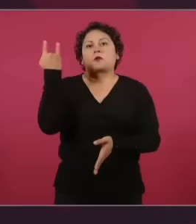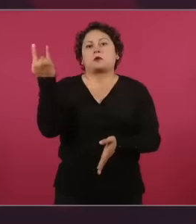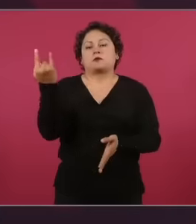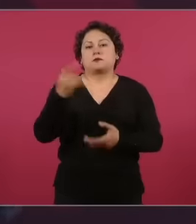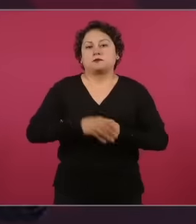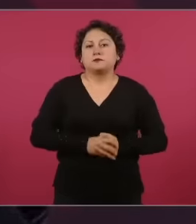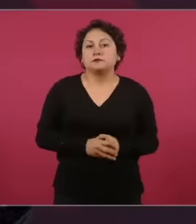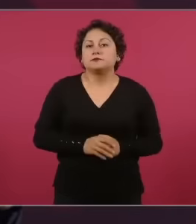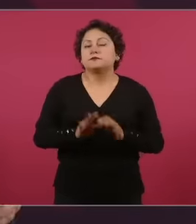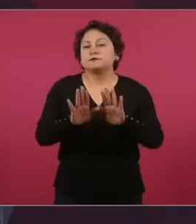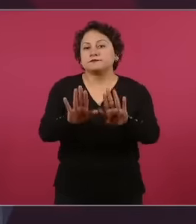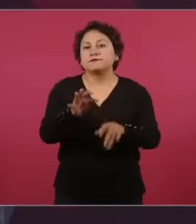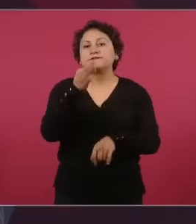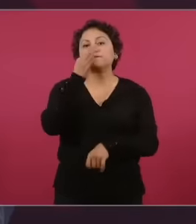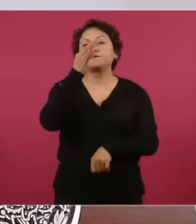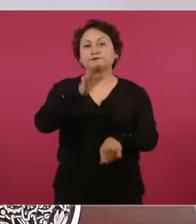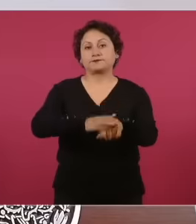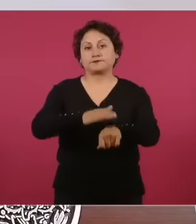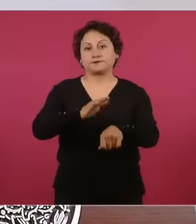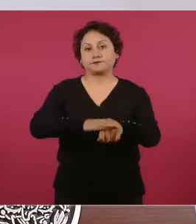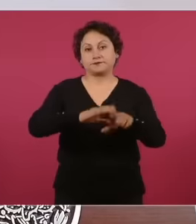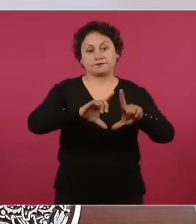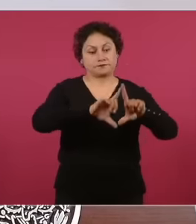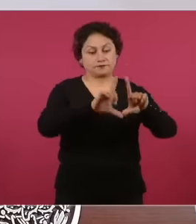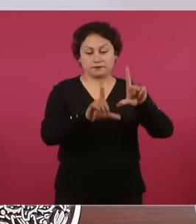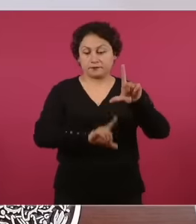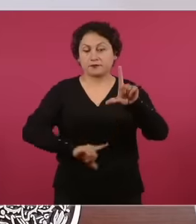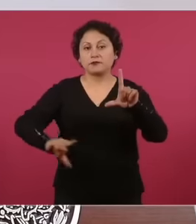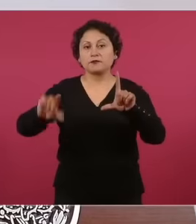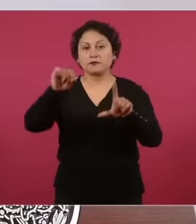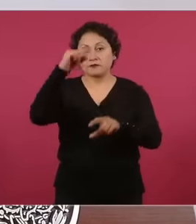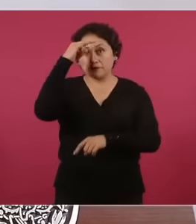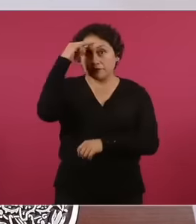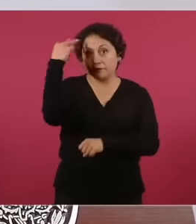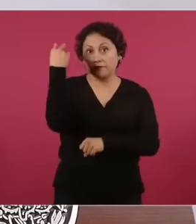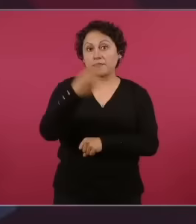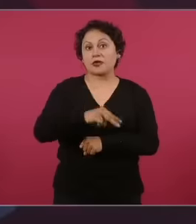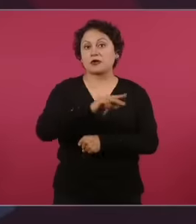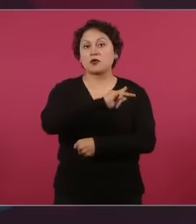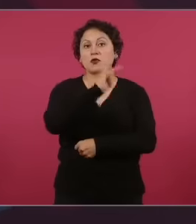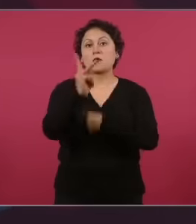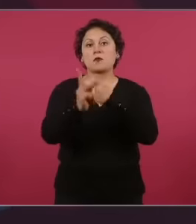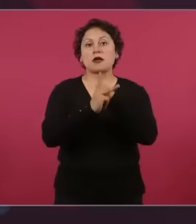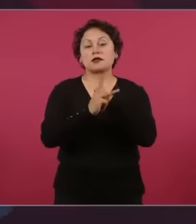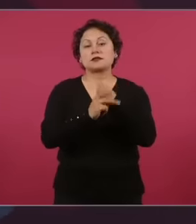México es un país independiente, soberano.